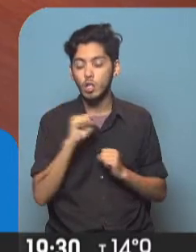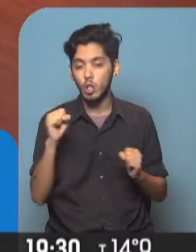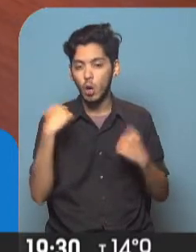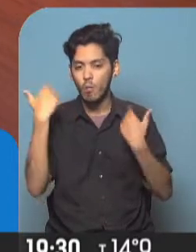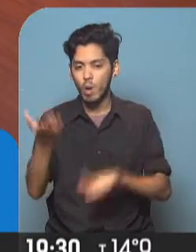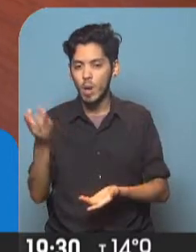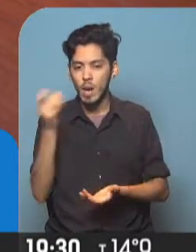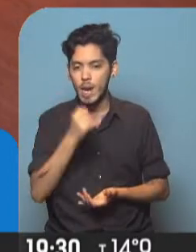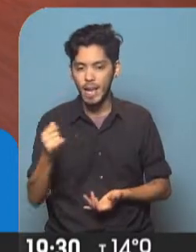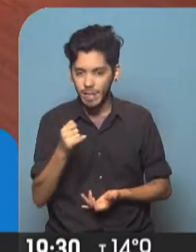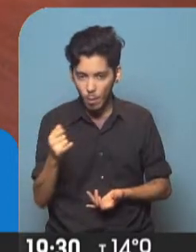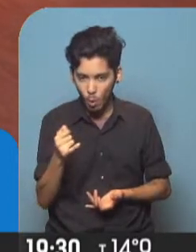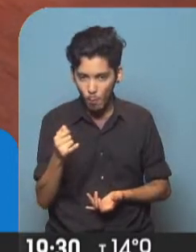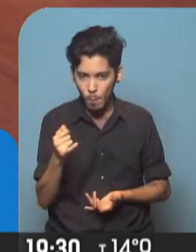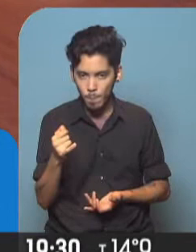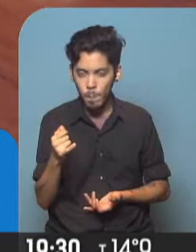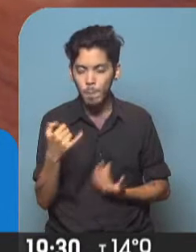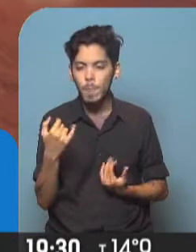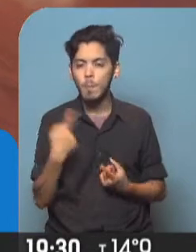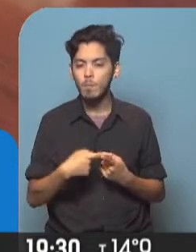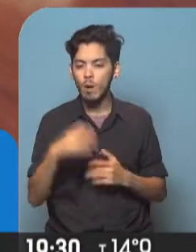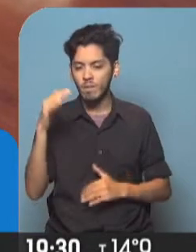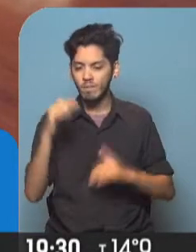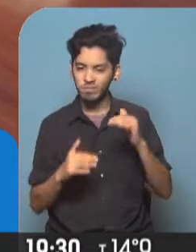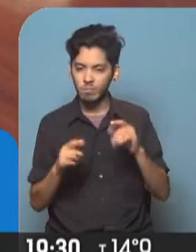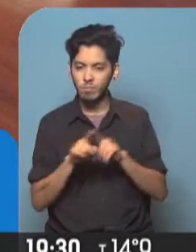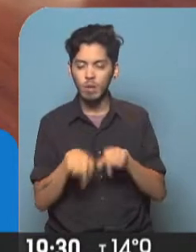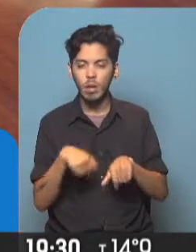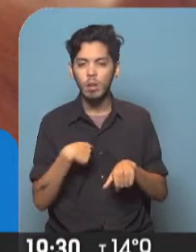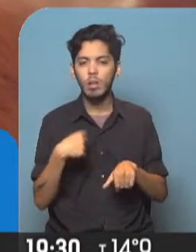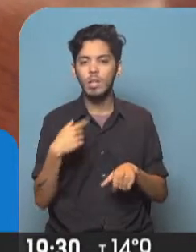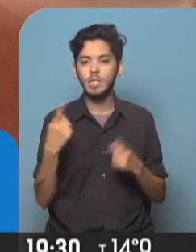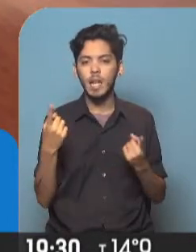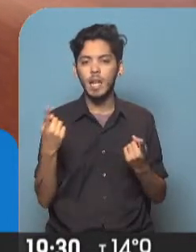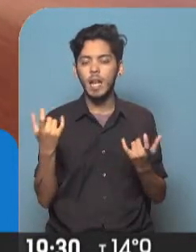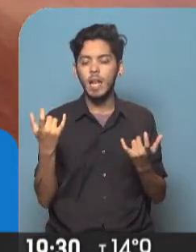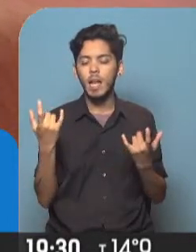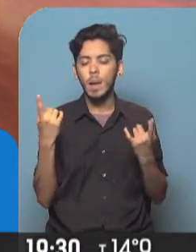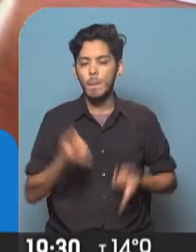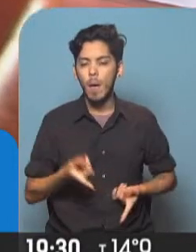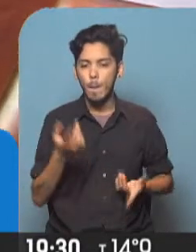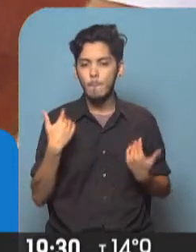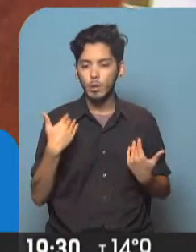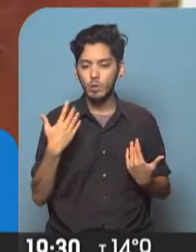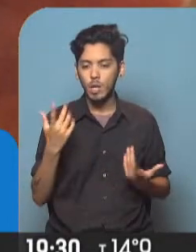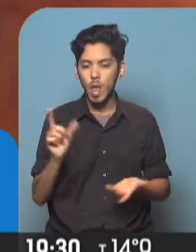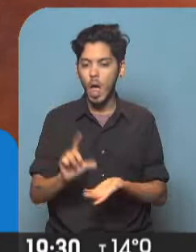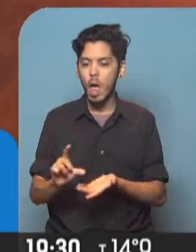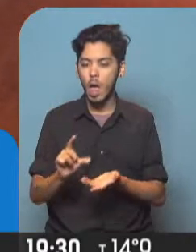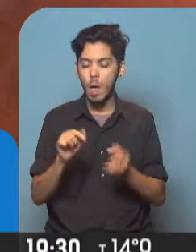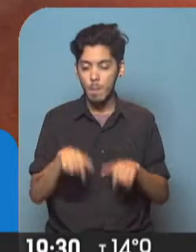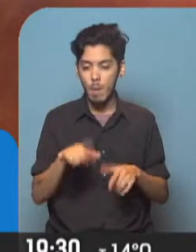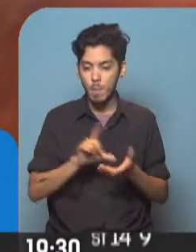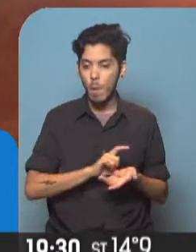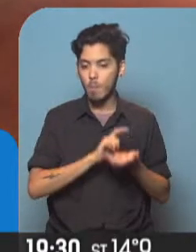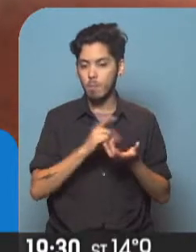externos muy negativos. Porque tenía un desequilibrio, tenía además cortada la posibilidad de financiamiento internacional.